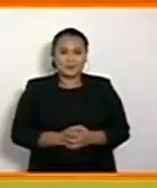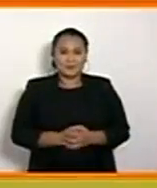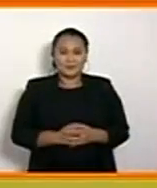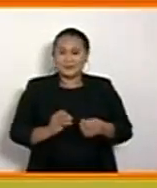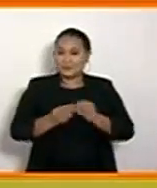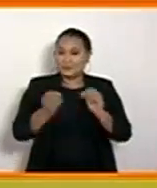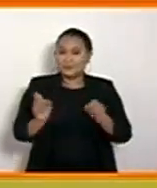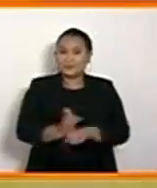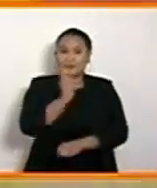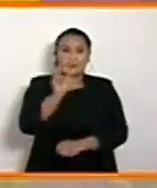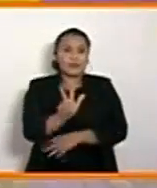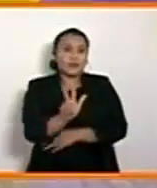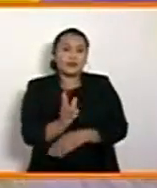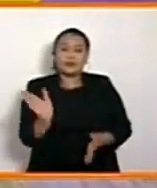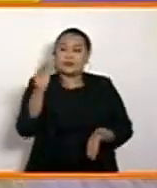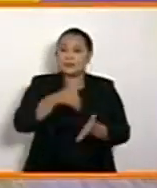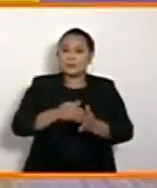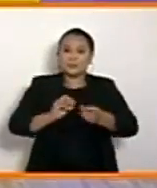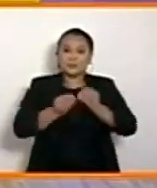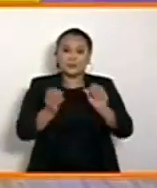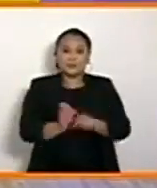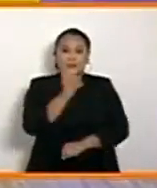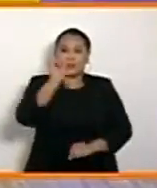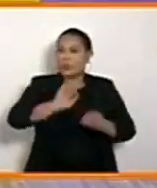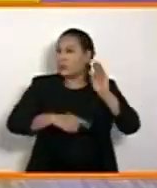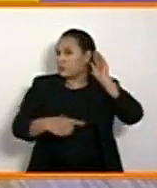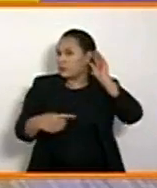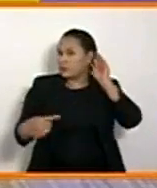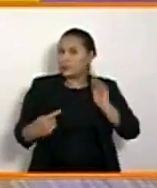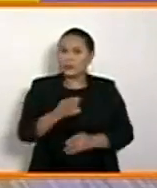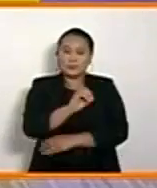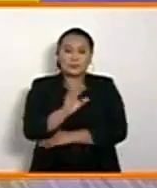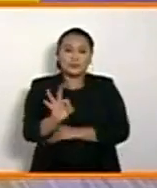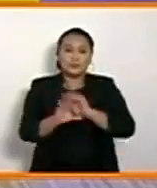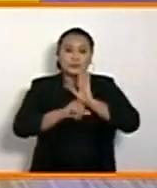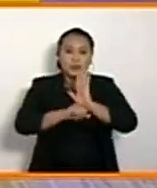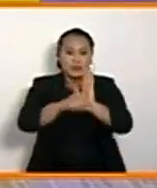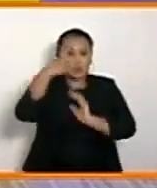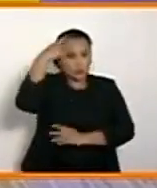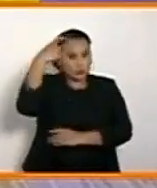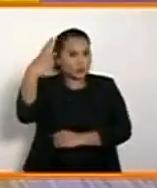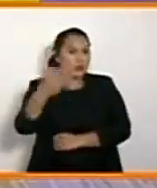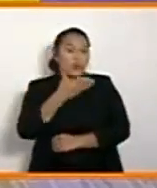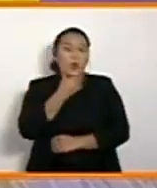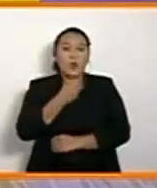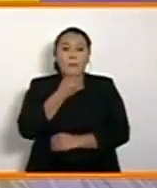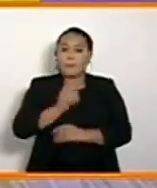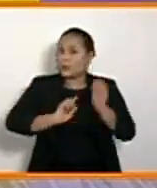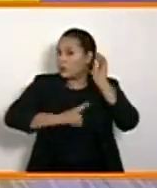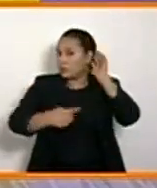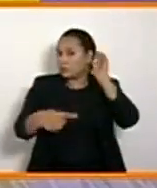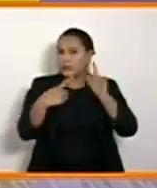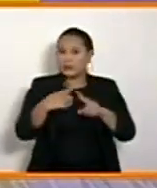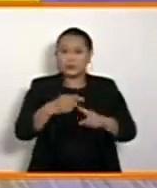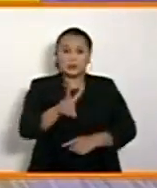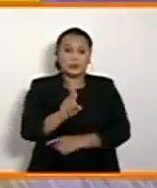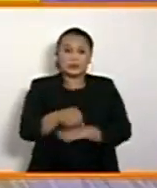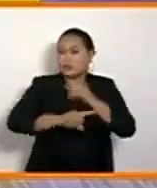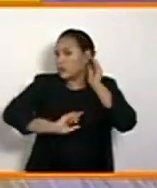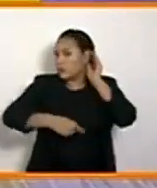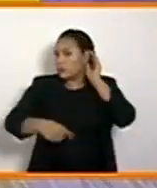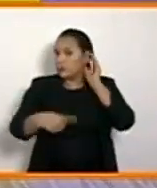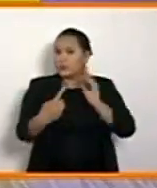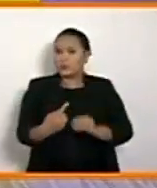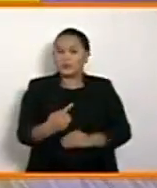Este es el 3. El número favorecido para la diaria es el 09 con su símbolo de sueños hombre. Para Multi-X 2X y para más 1,